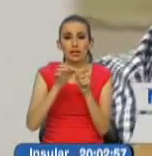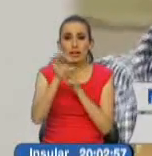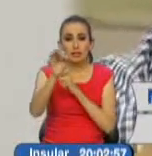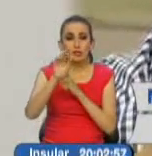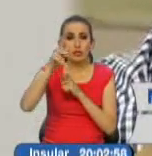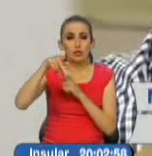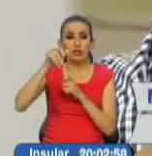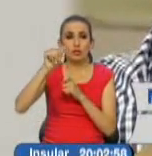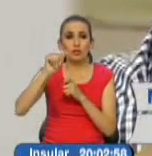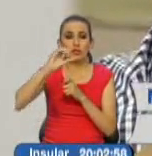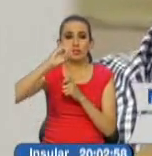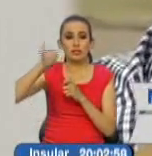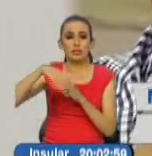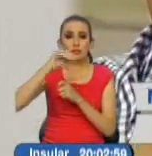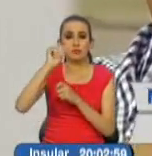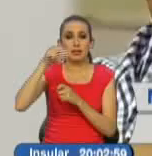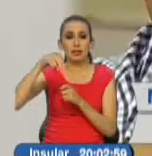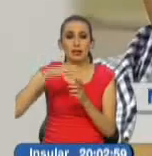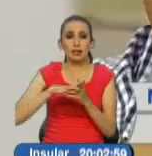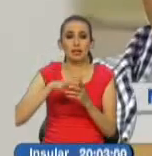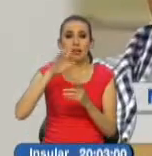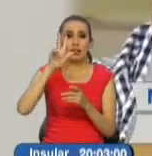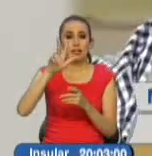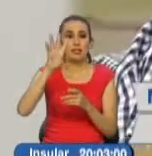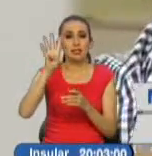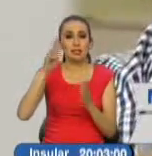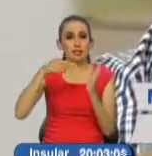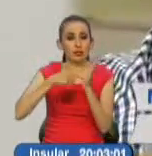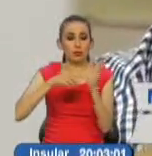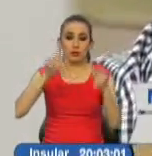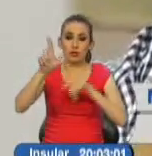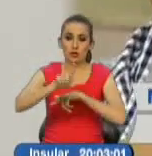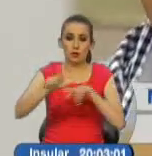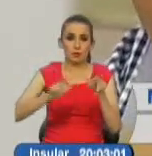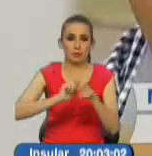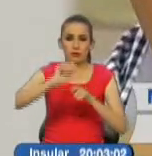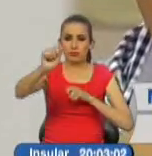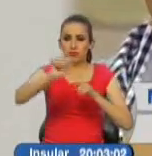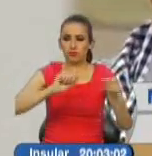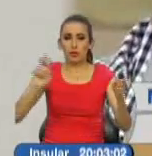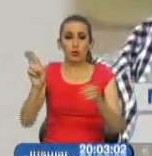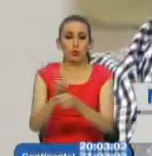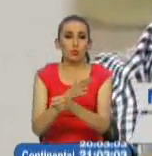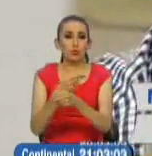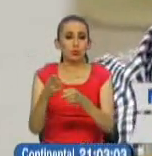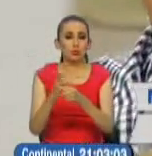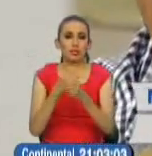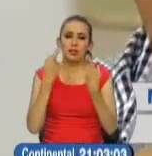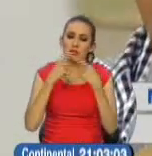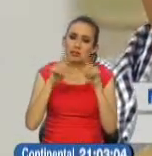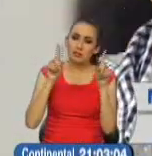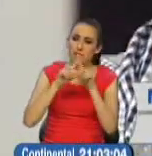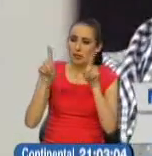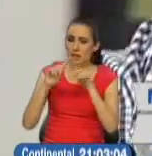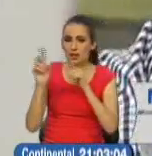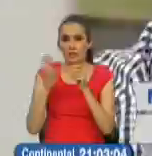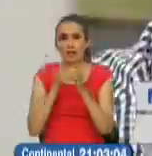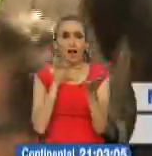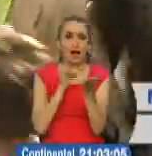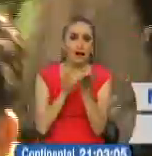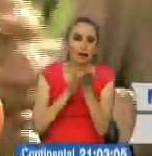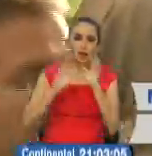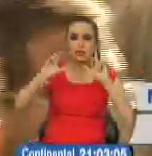Manabí 34.000 hectáreas que van a ser utilizadas para cultivos diferentes: arroz,